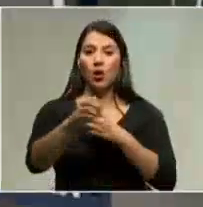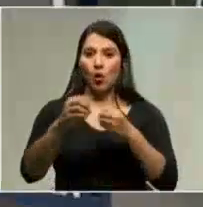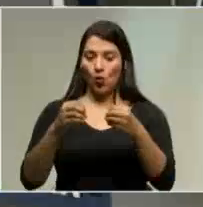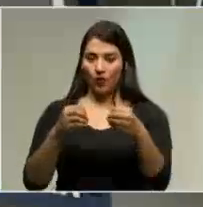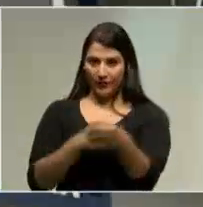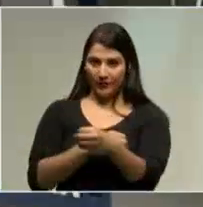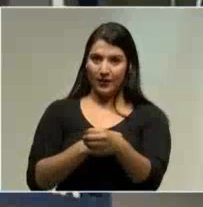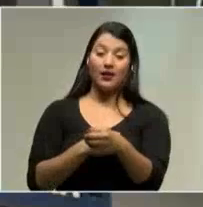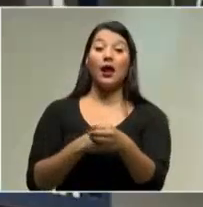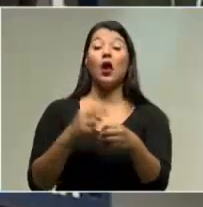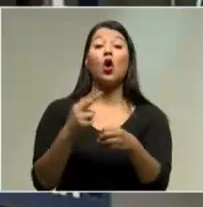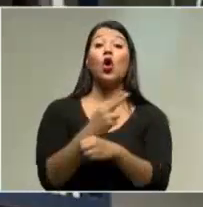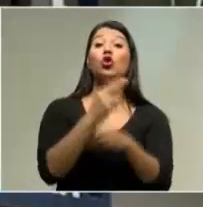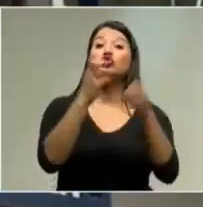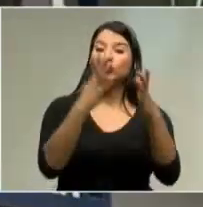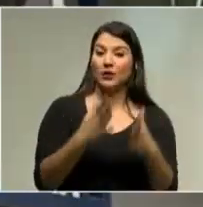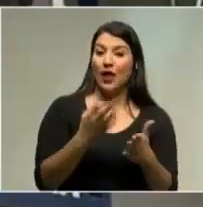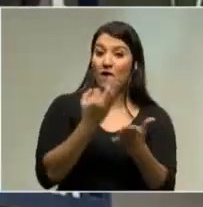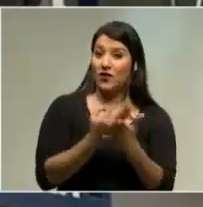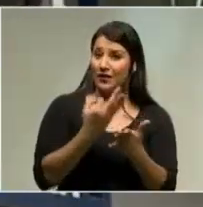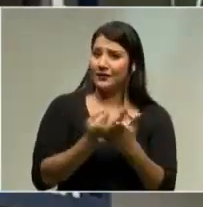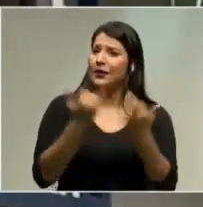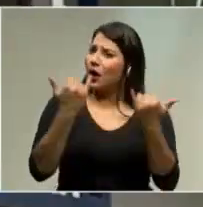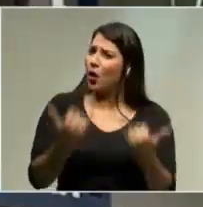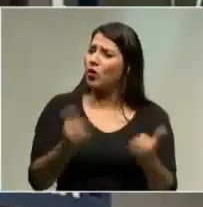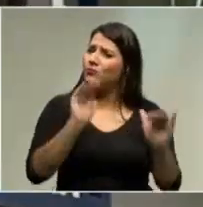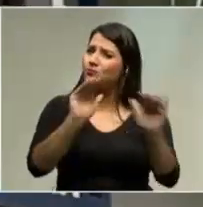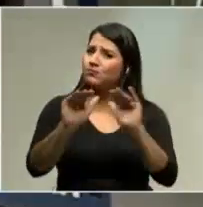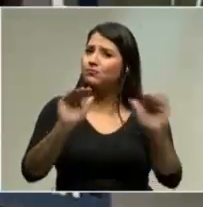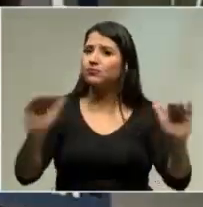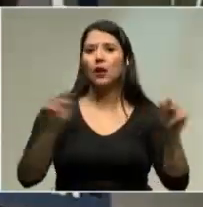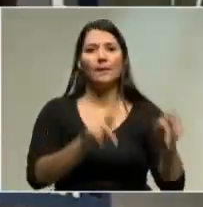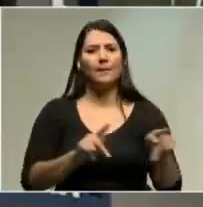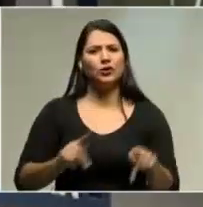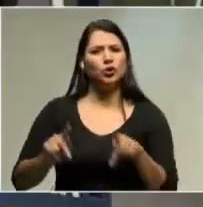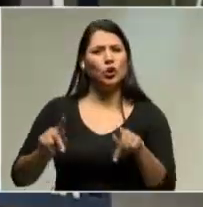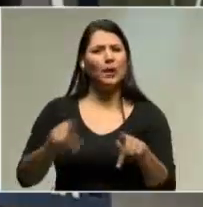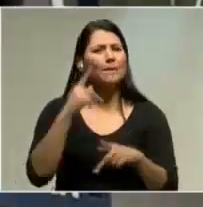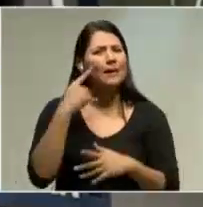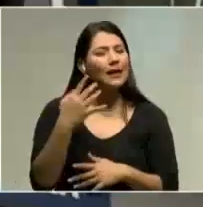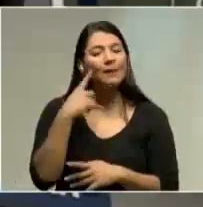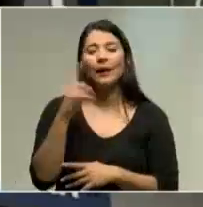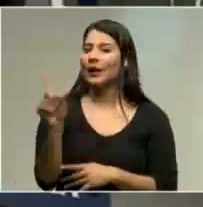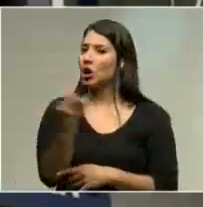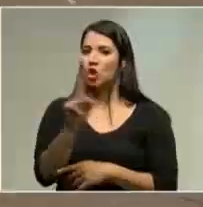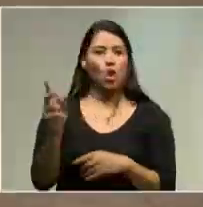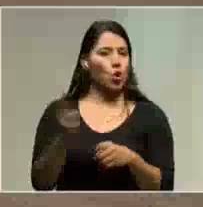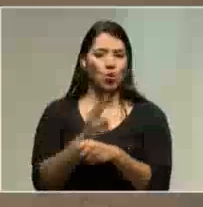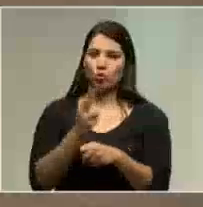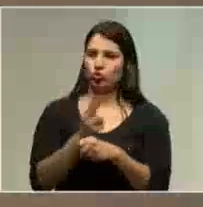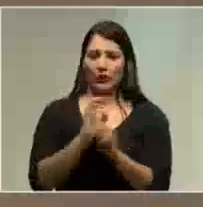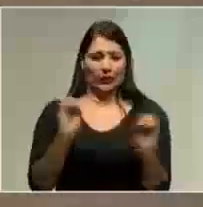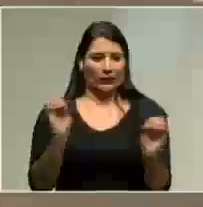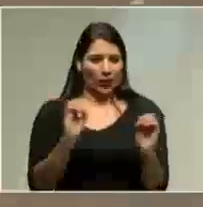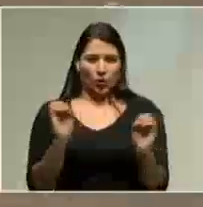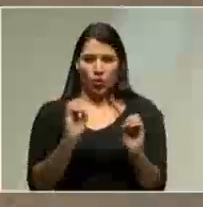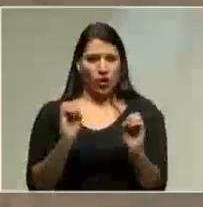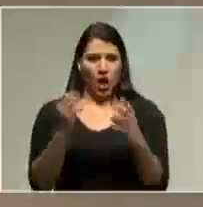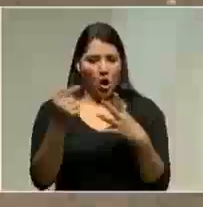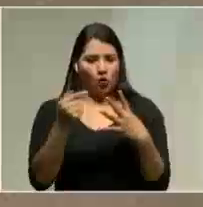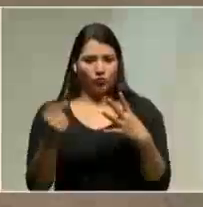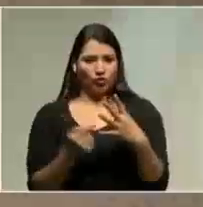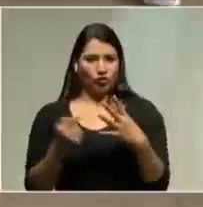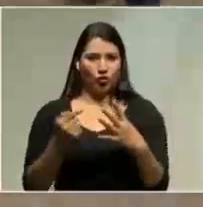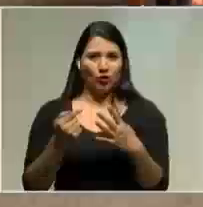Oficina del Consumidor Financiero hacen un llamado a la población para que no utilicen estas opciones, ya sea en